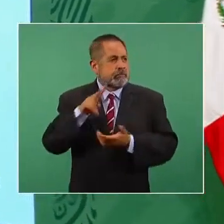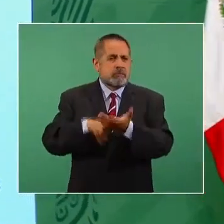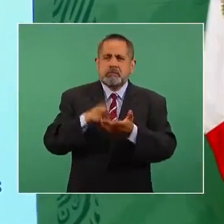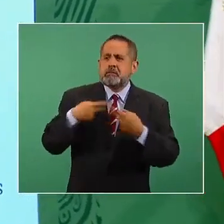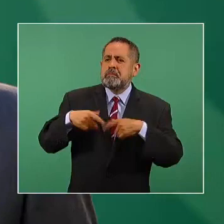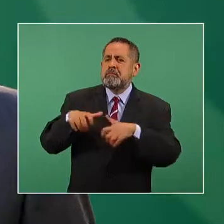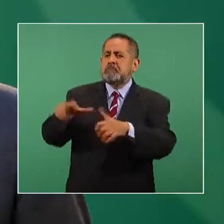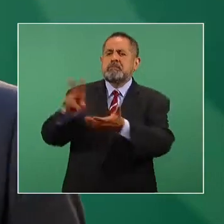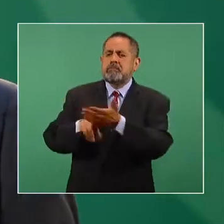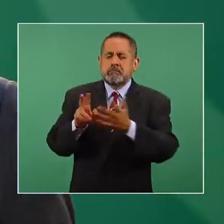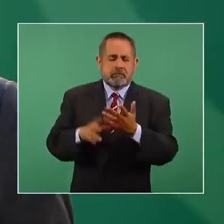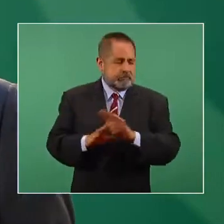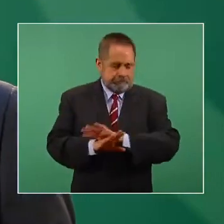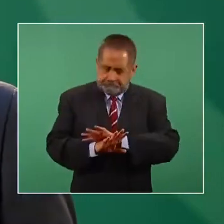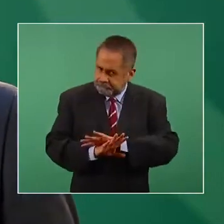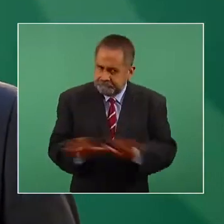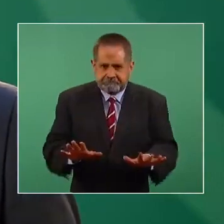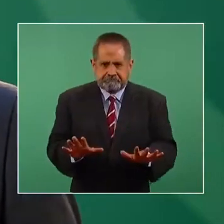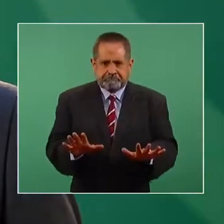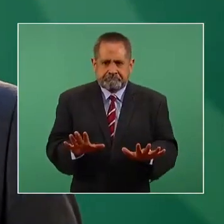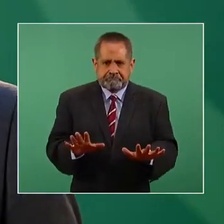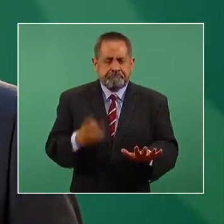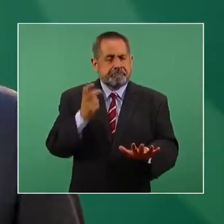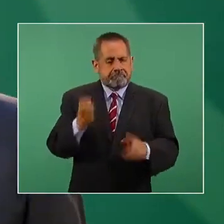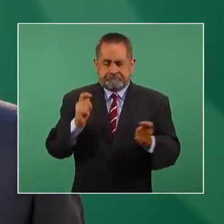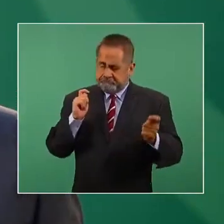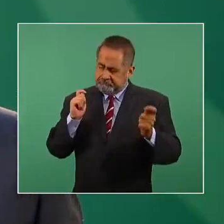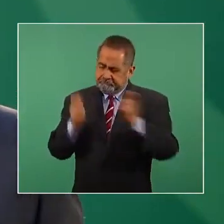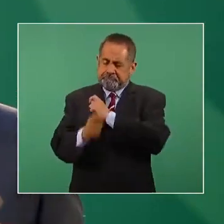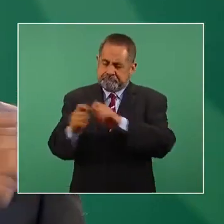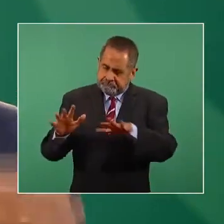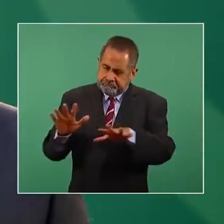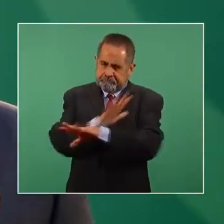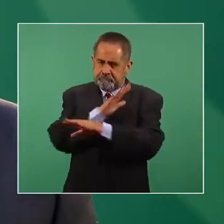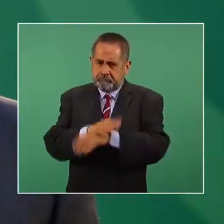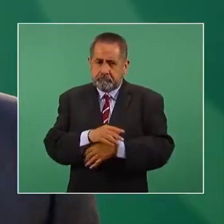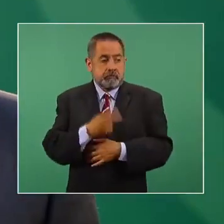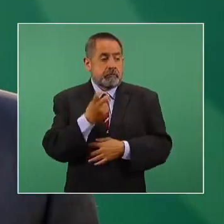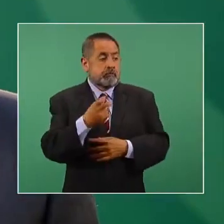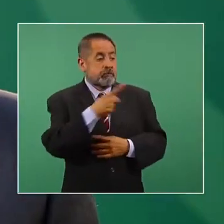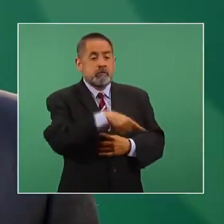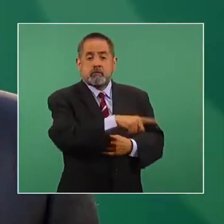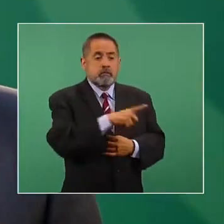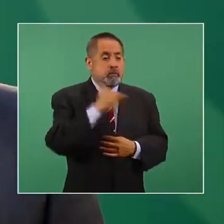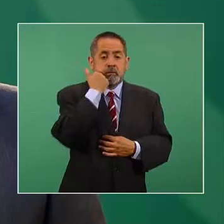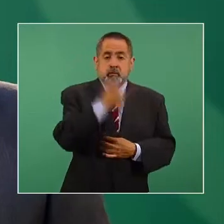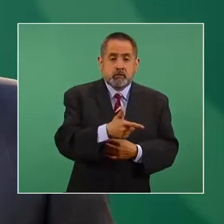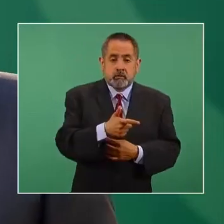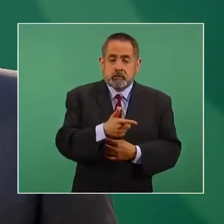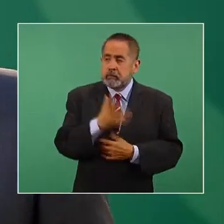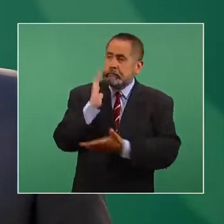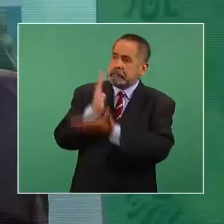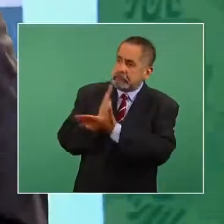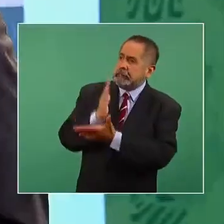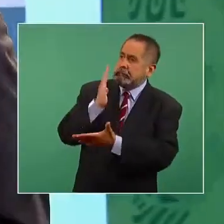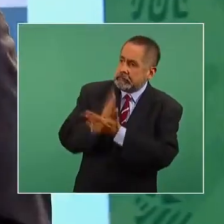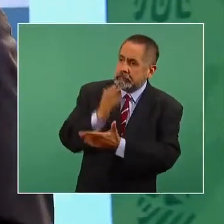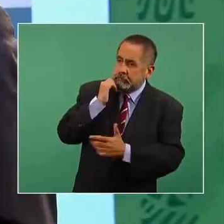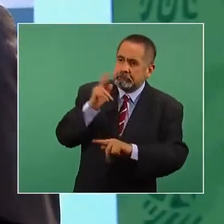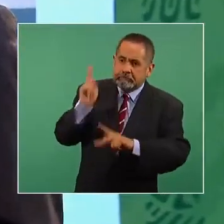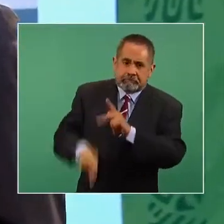Entonces, esa es la transformación y quieren descarrilar nuestro movimiento.